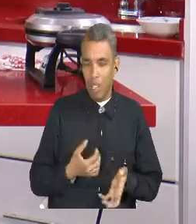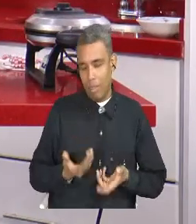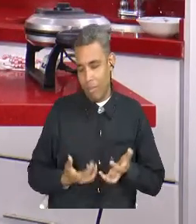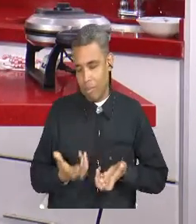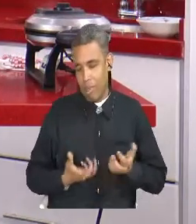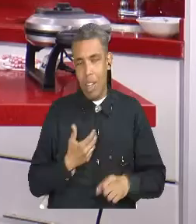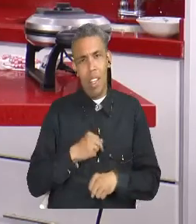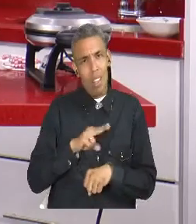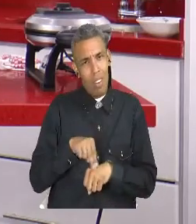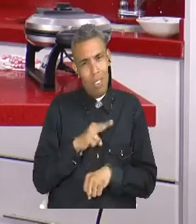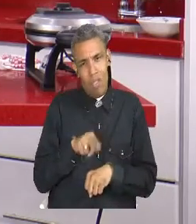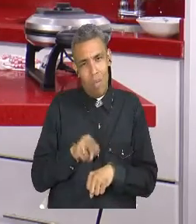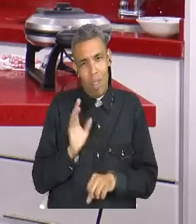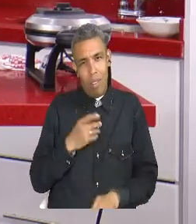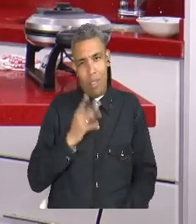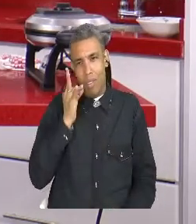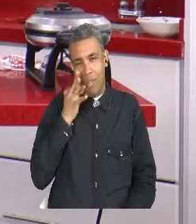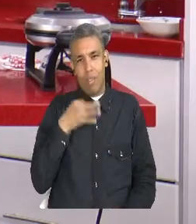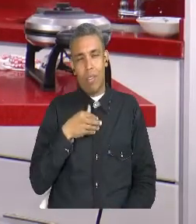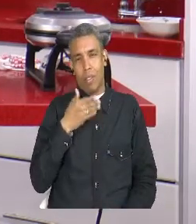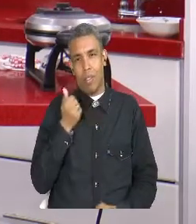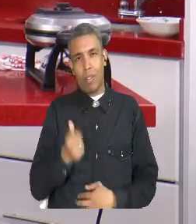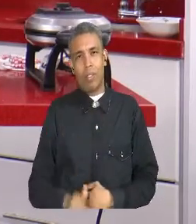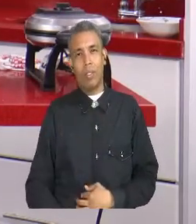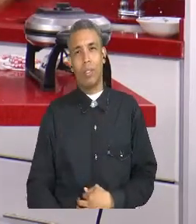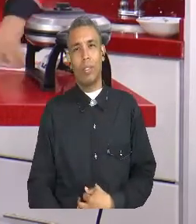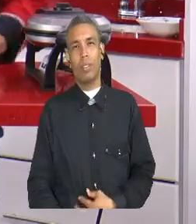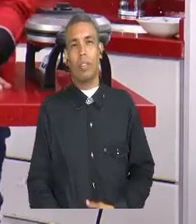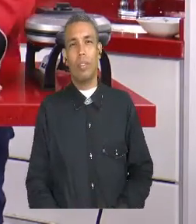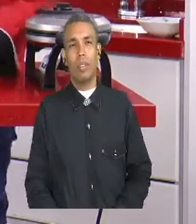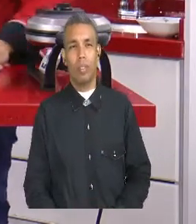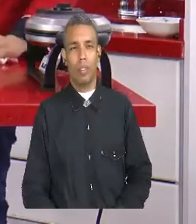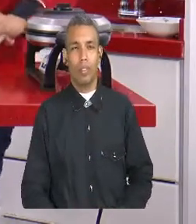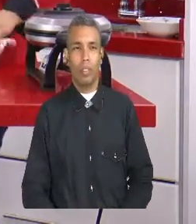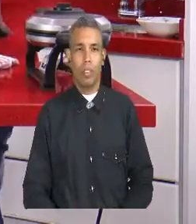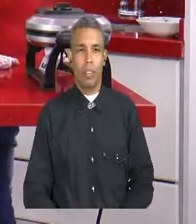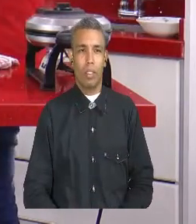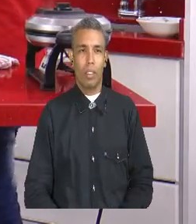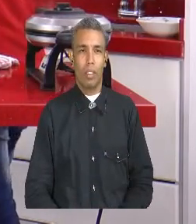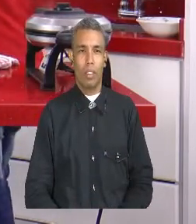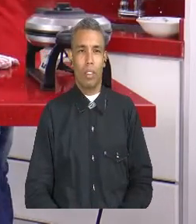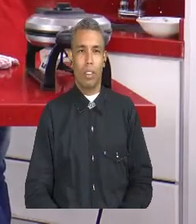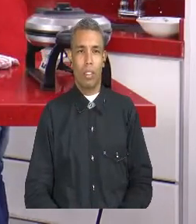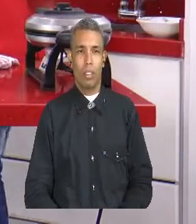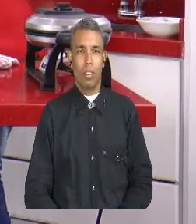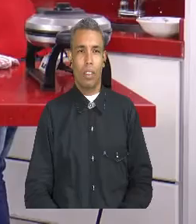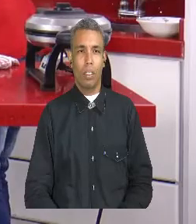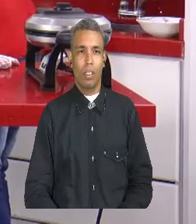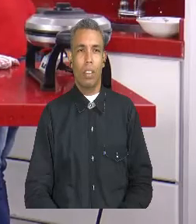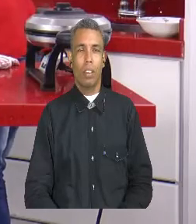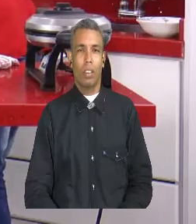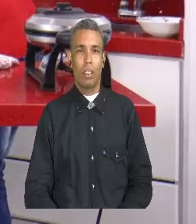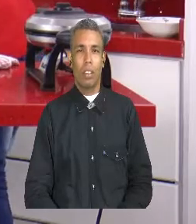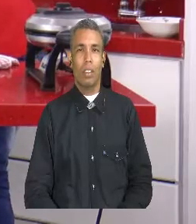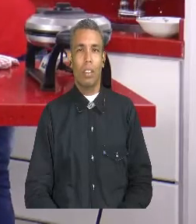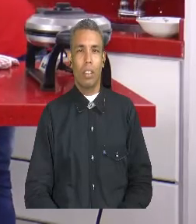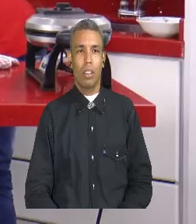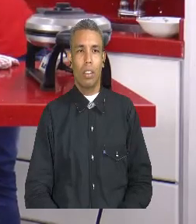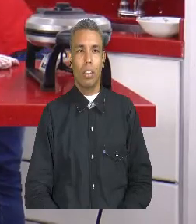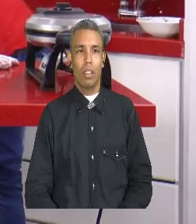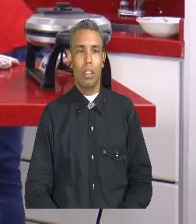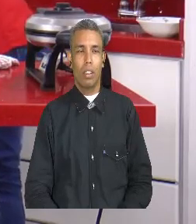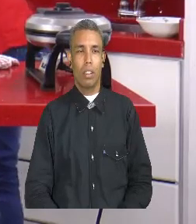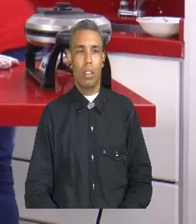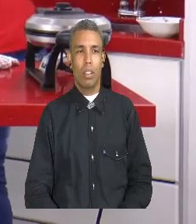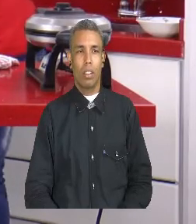a empezar a mezclar. Pero no, pero venga, es que usted está haciendo como que todo y yo quiero que la doctora sea la que meta manos a la obra, caramba. Yo hasta me